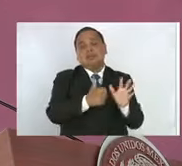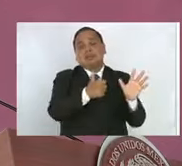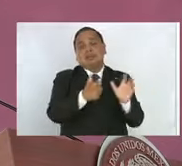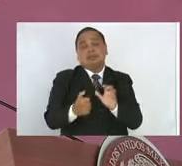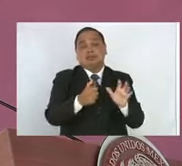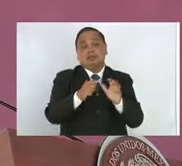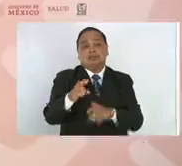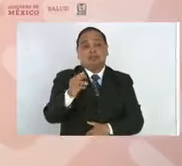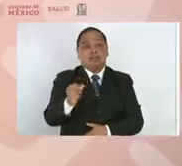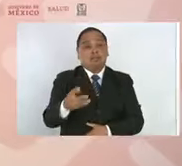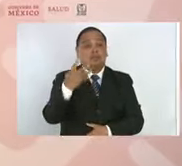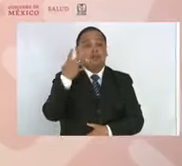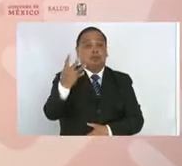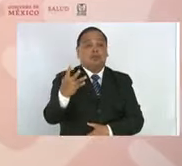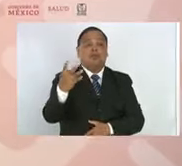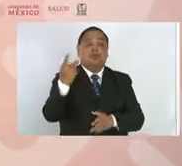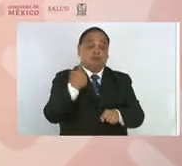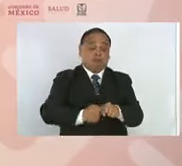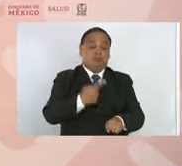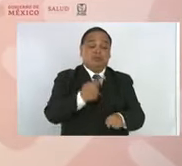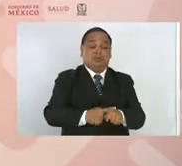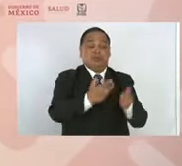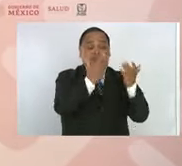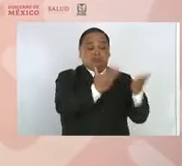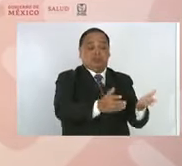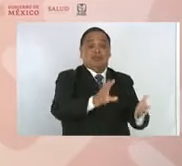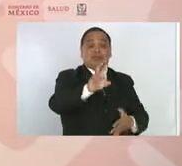167.964 pacientes, de los cuales